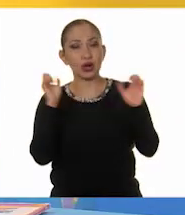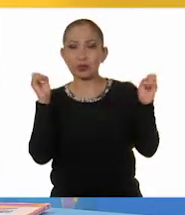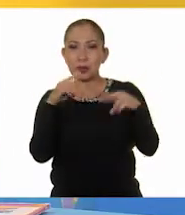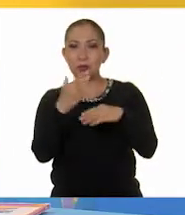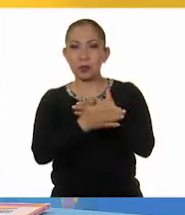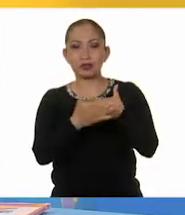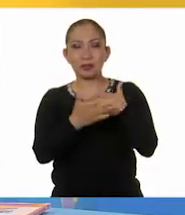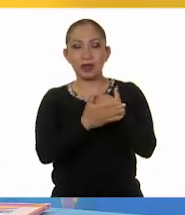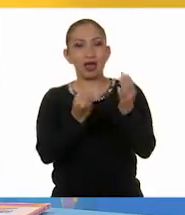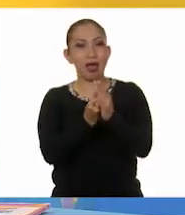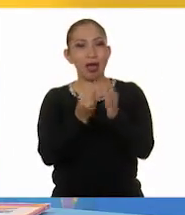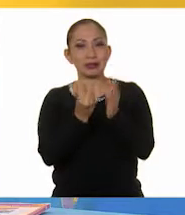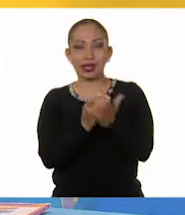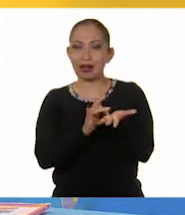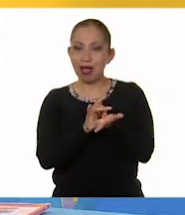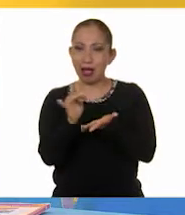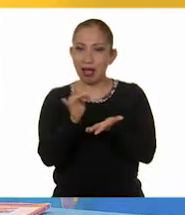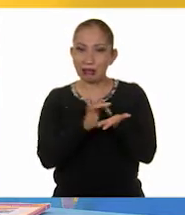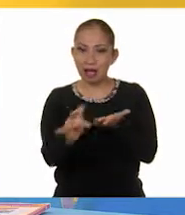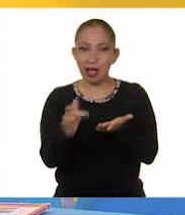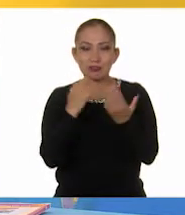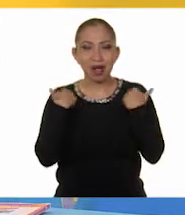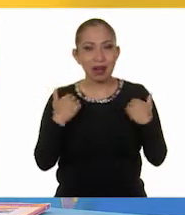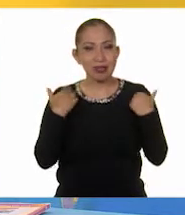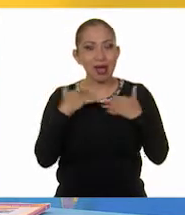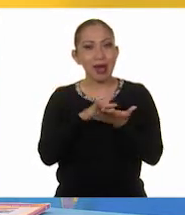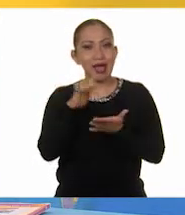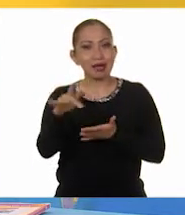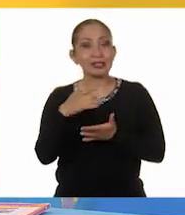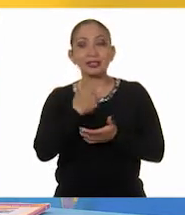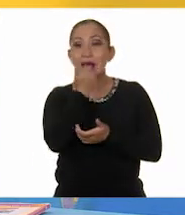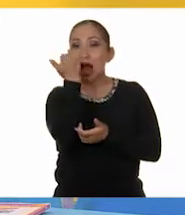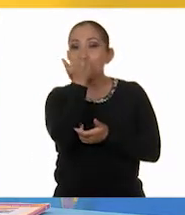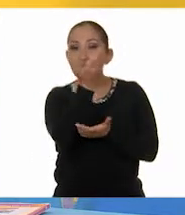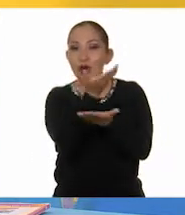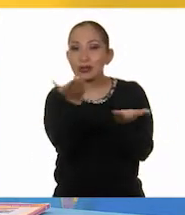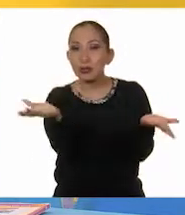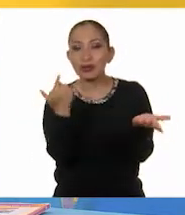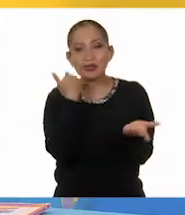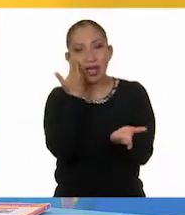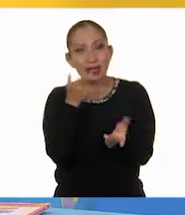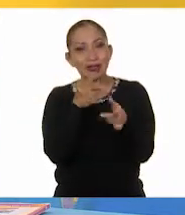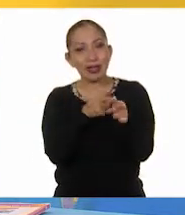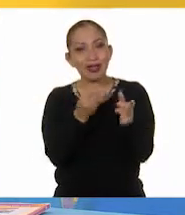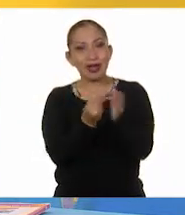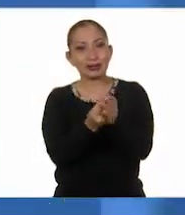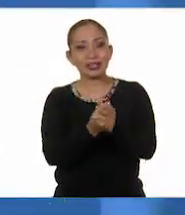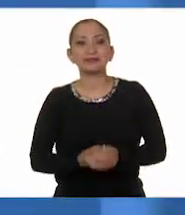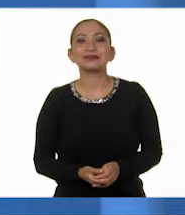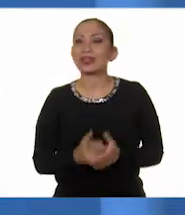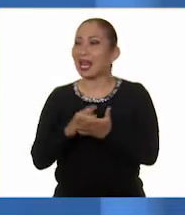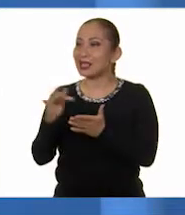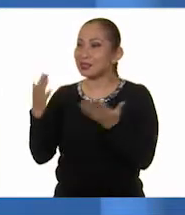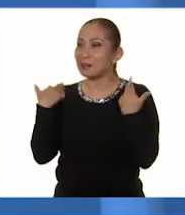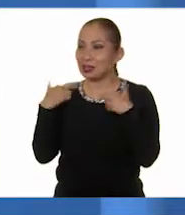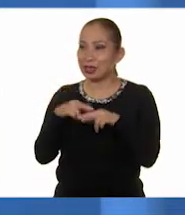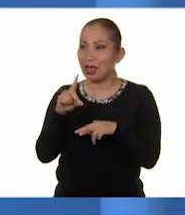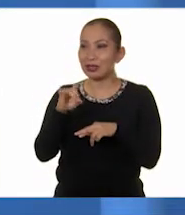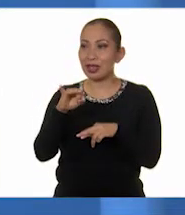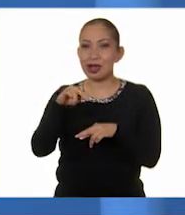en la siguiente clase. Muchas gracias, María. Muchas gracias, alumnos, por su disposición a la sesión. Muchas gracias, maestra